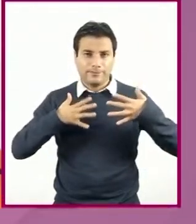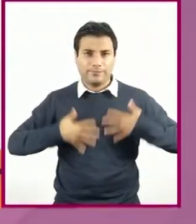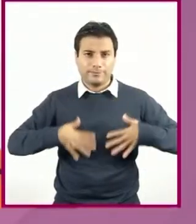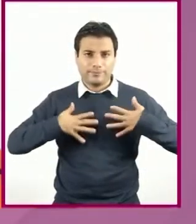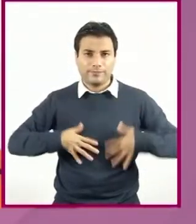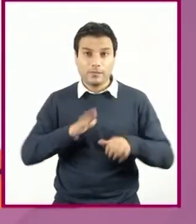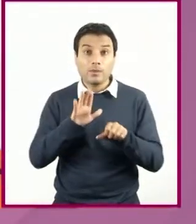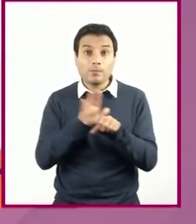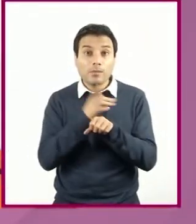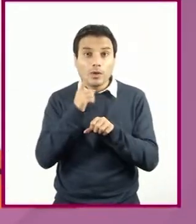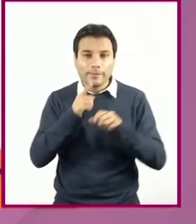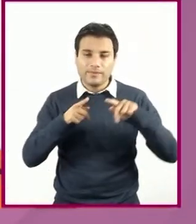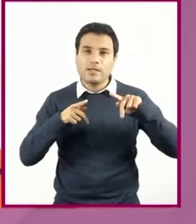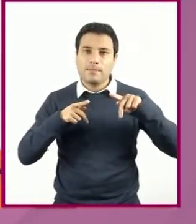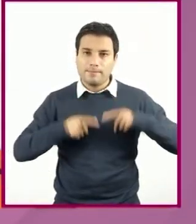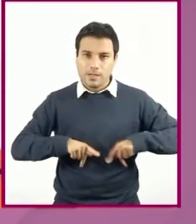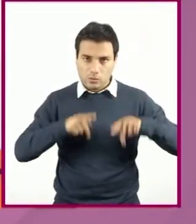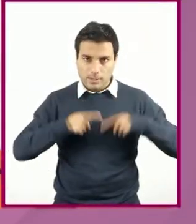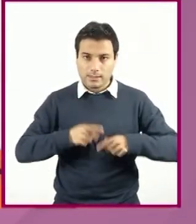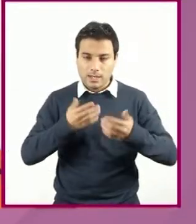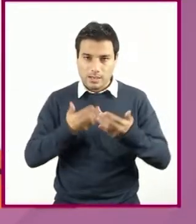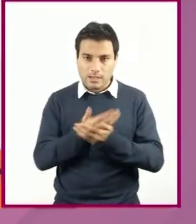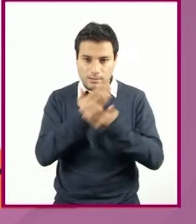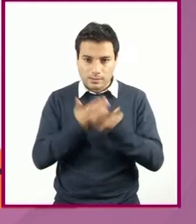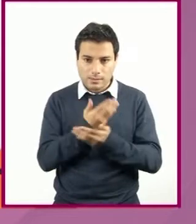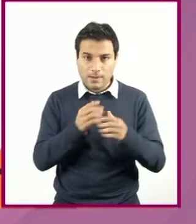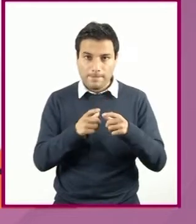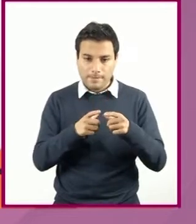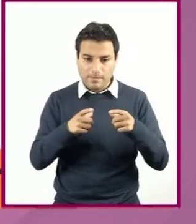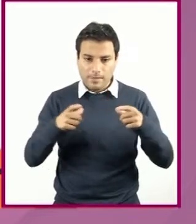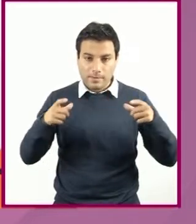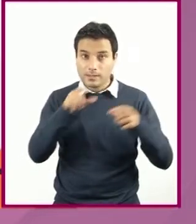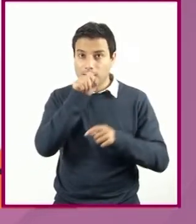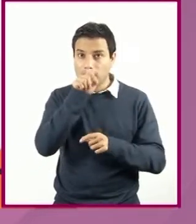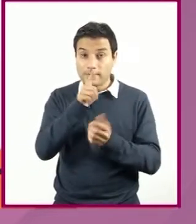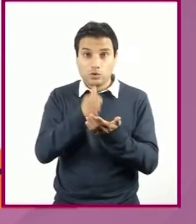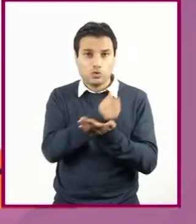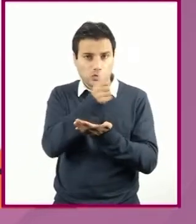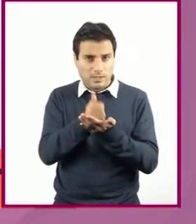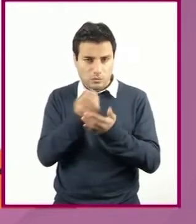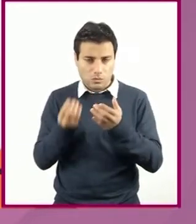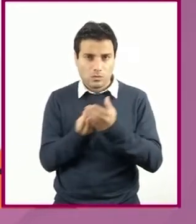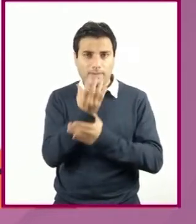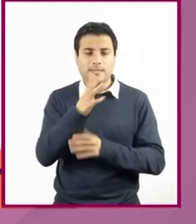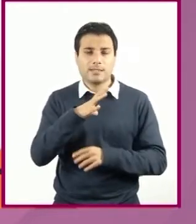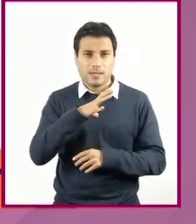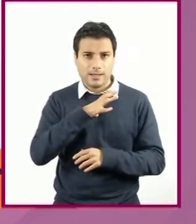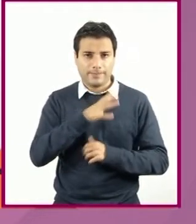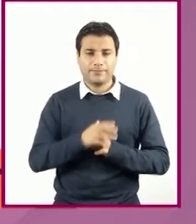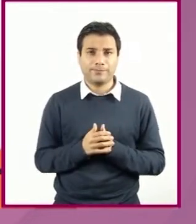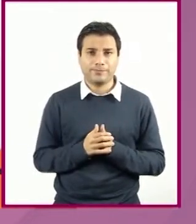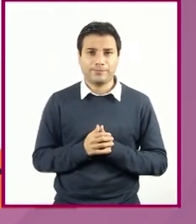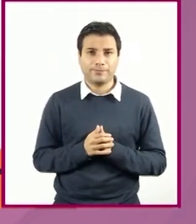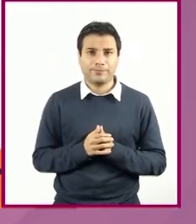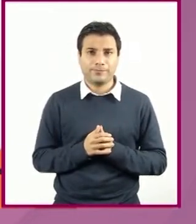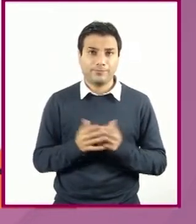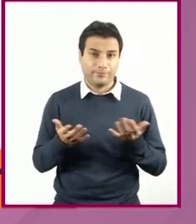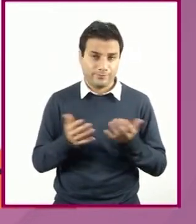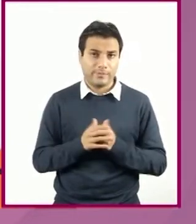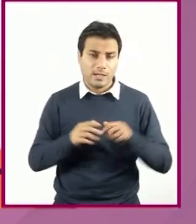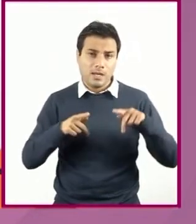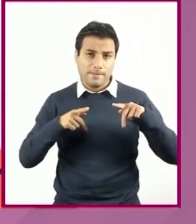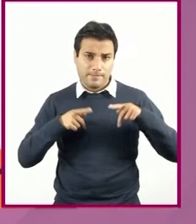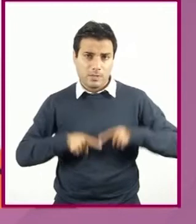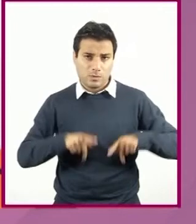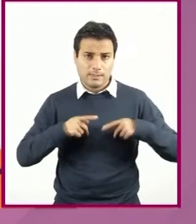aumento de población y al surgimiento de nuevos centros urbanos. Además, el consumo de las clases